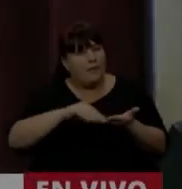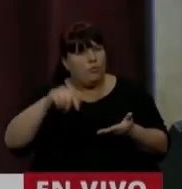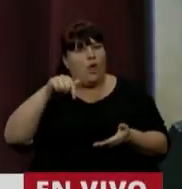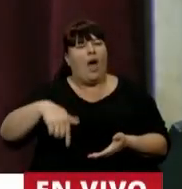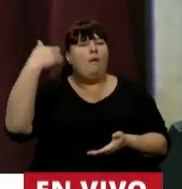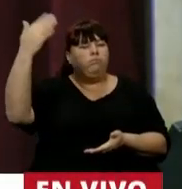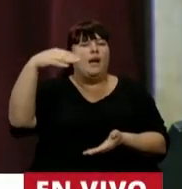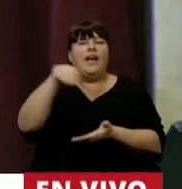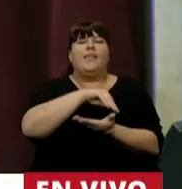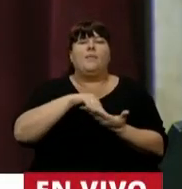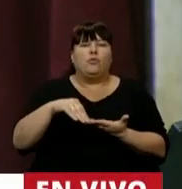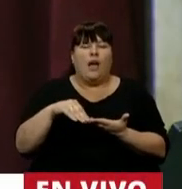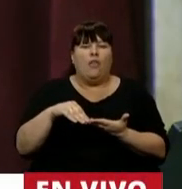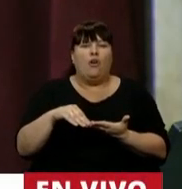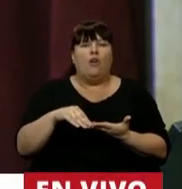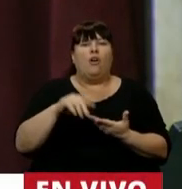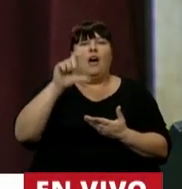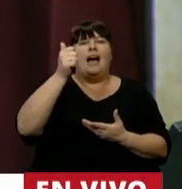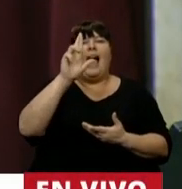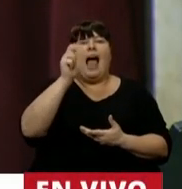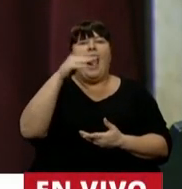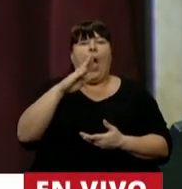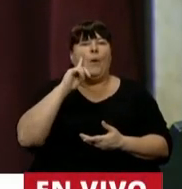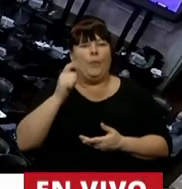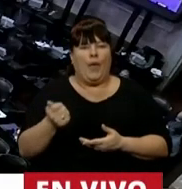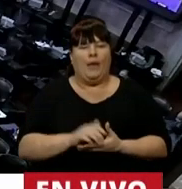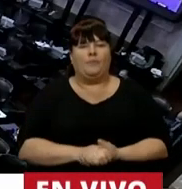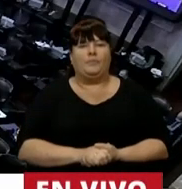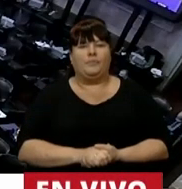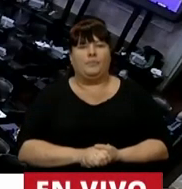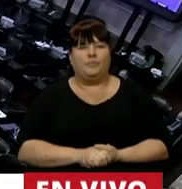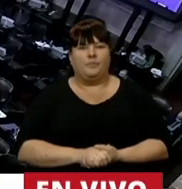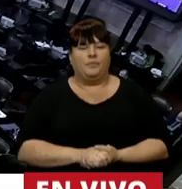La palabra el diputado Antonio Carambia.